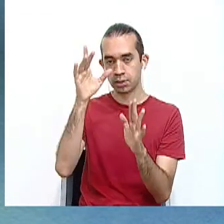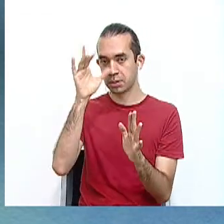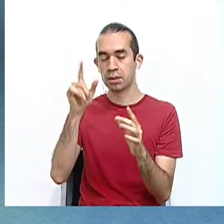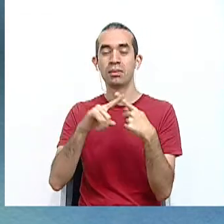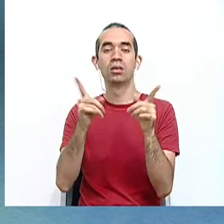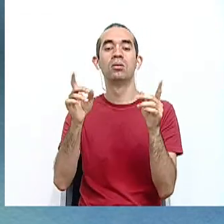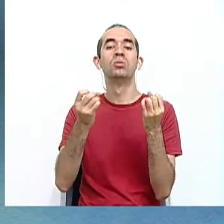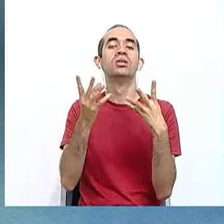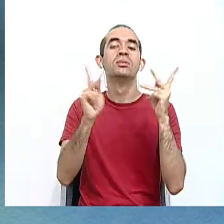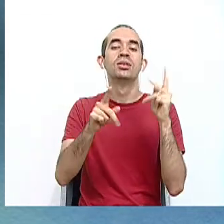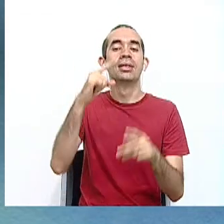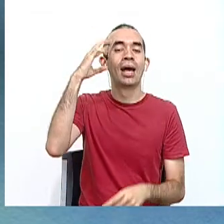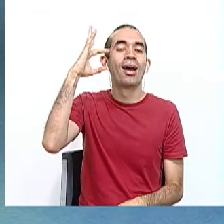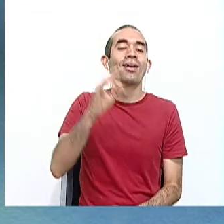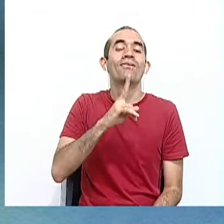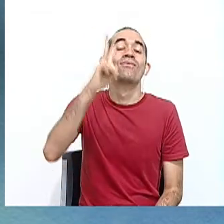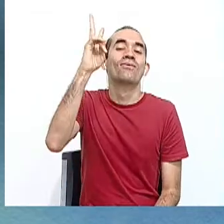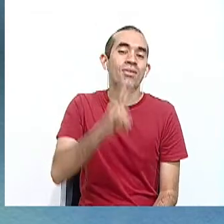la creyeron verdadera.